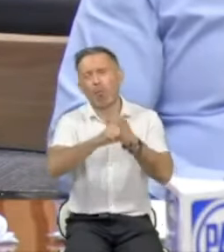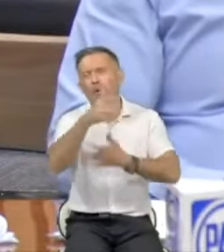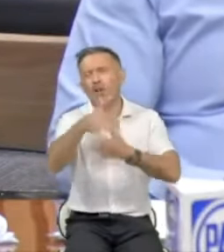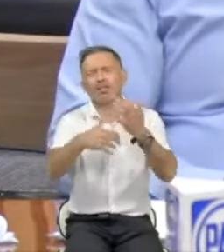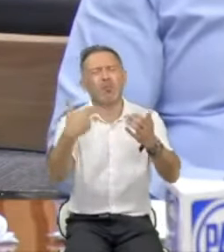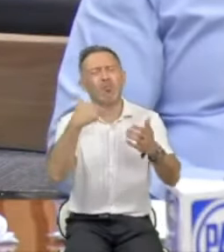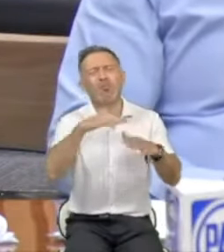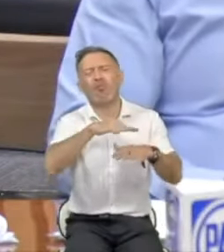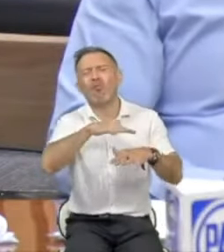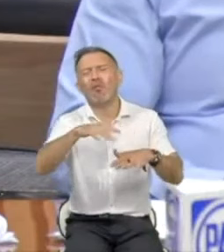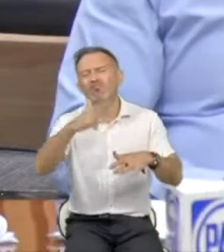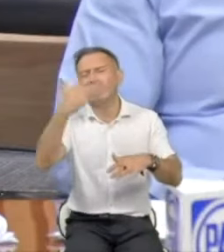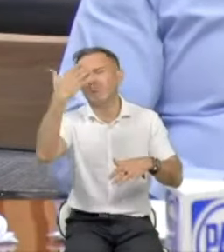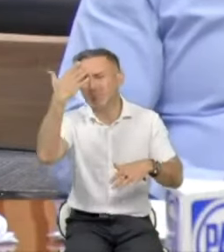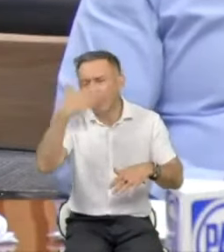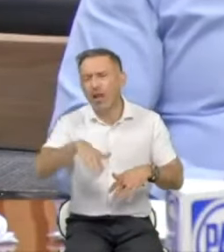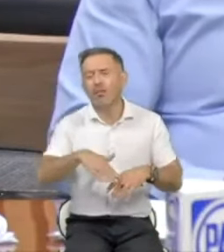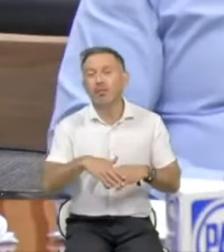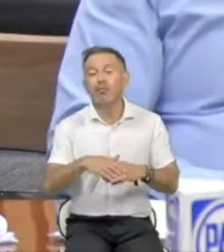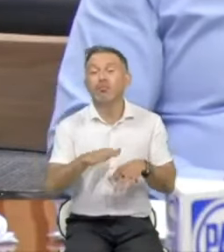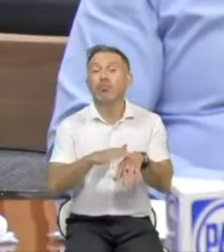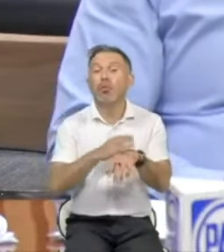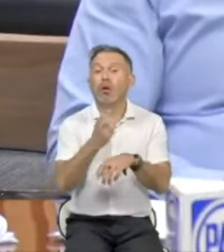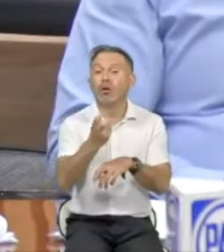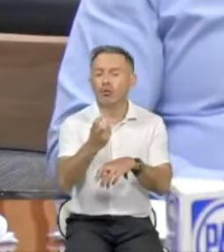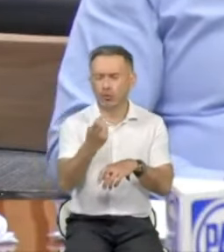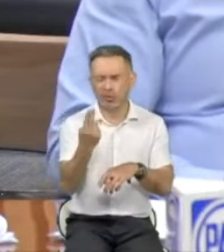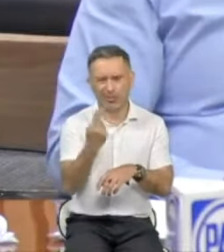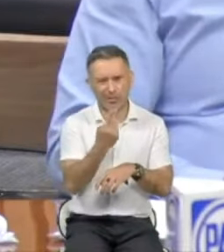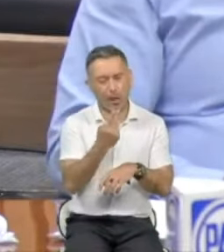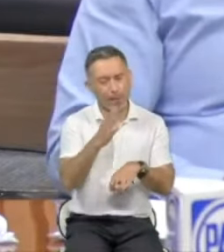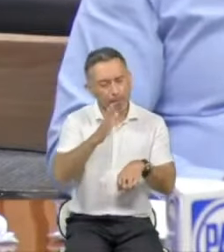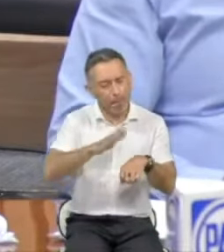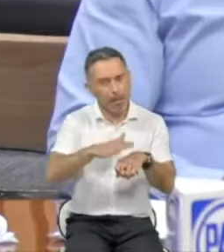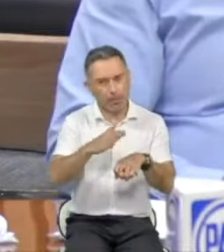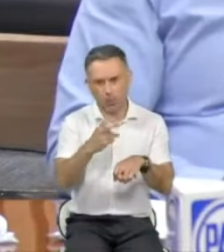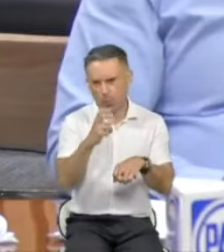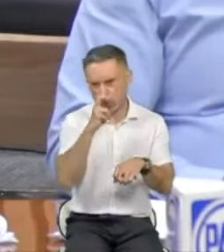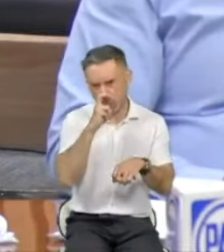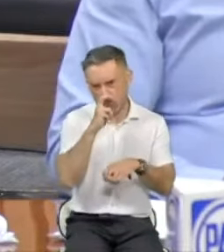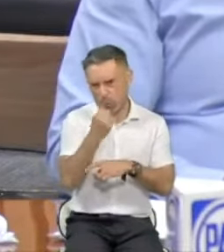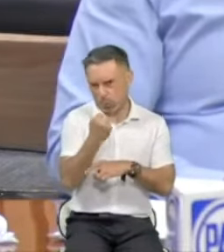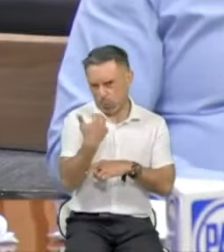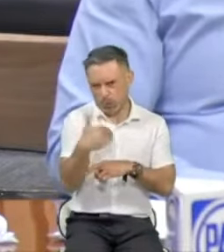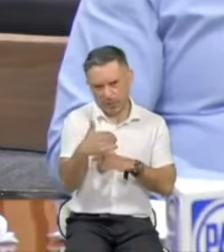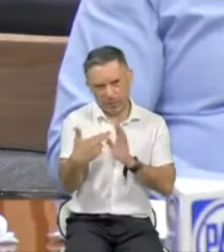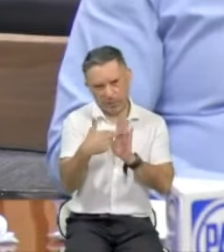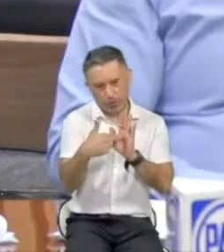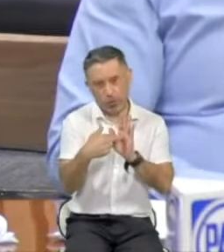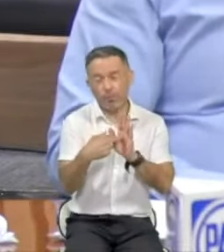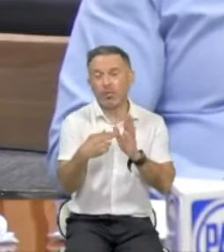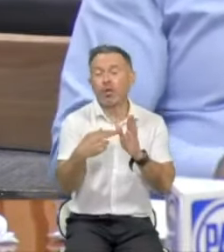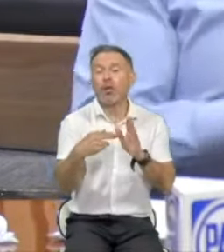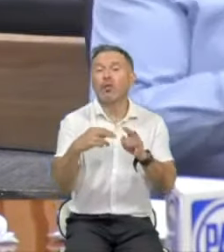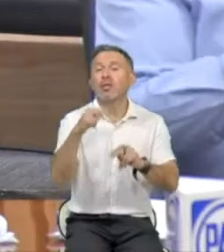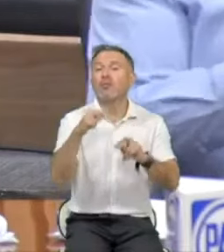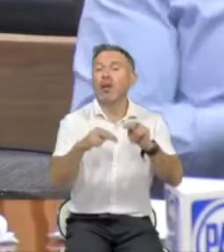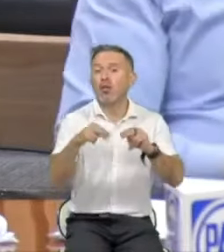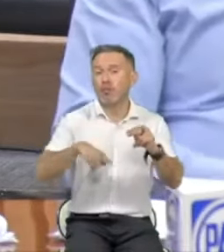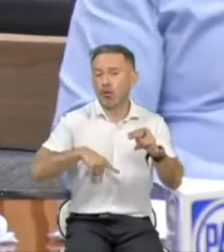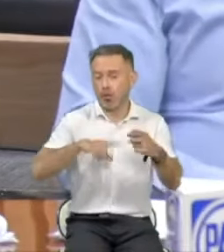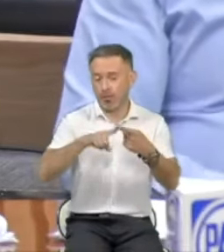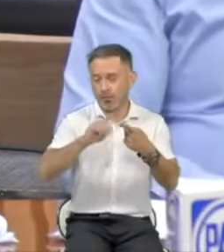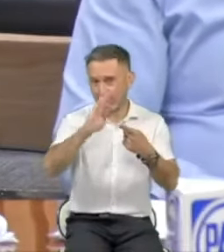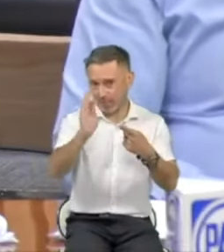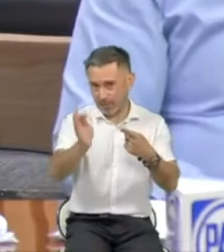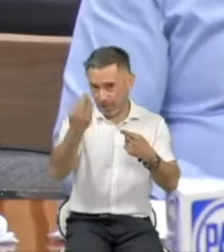tanto creo que debemos de Elevar nuestro nivel de exigencia a los tres niveles de Gobierno Federal